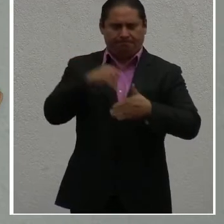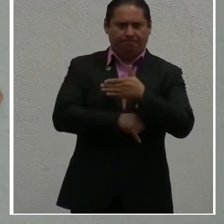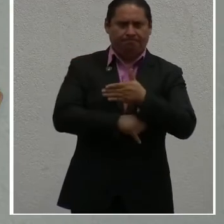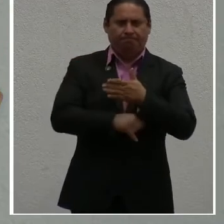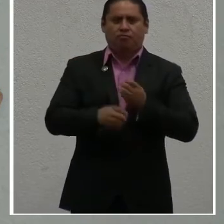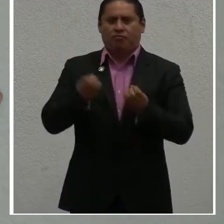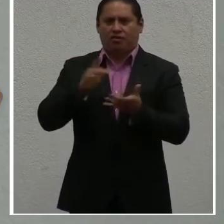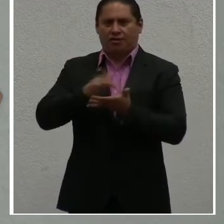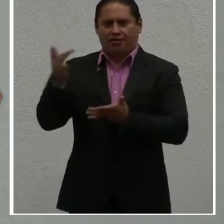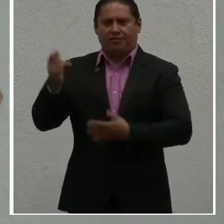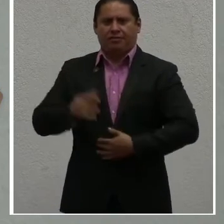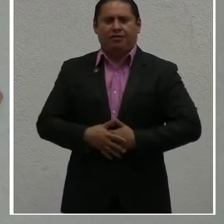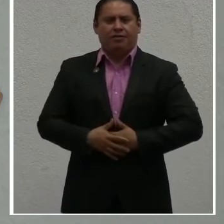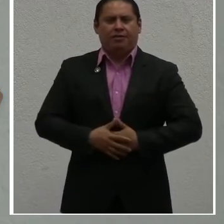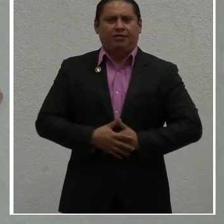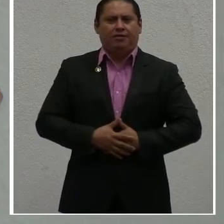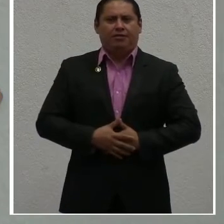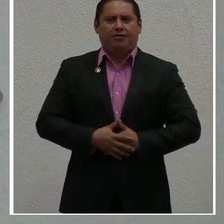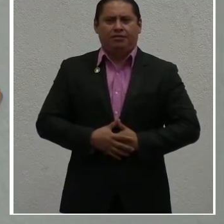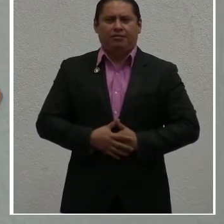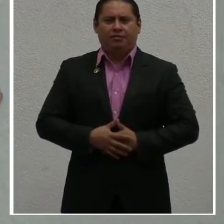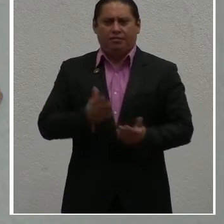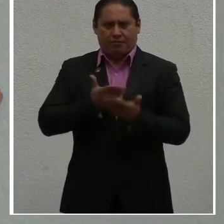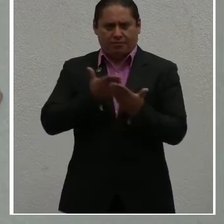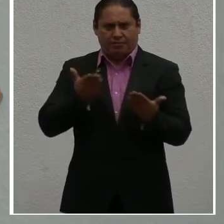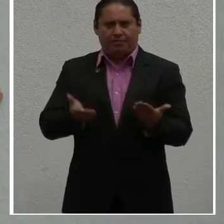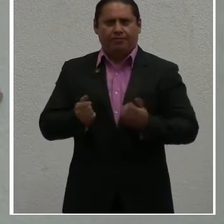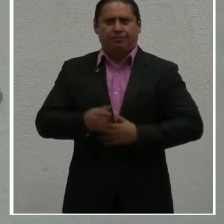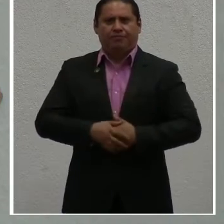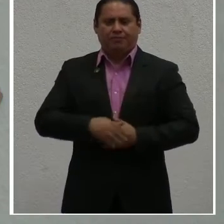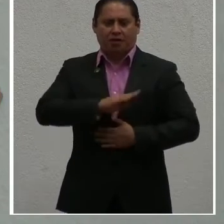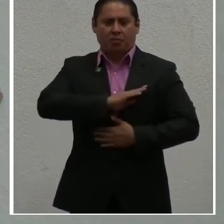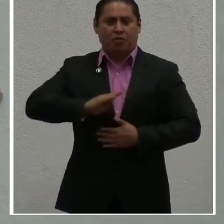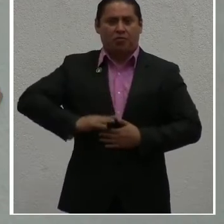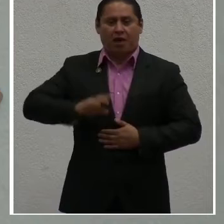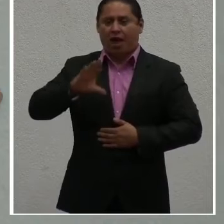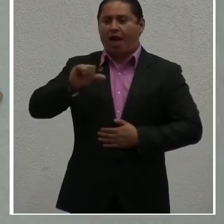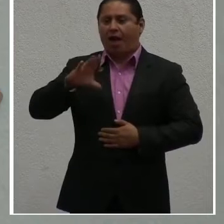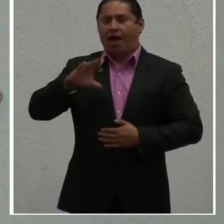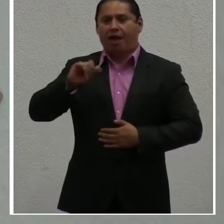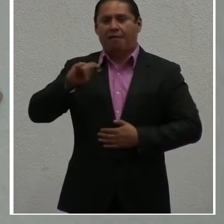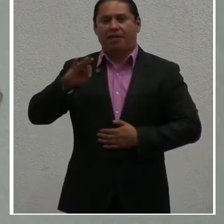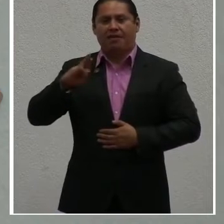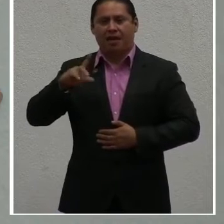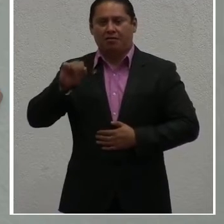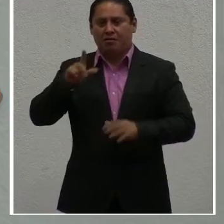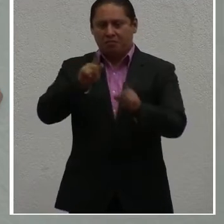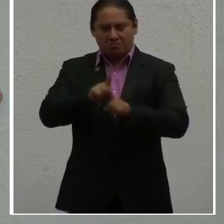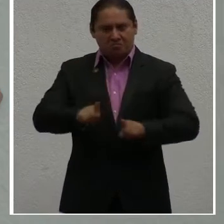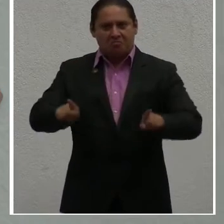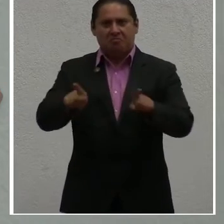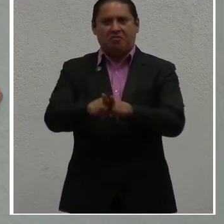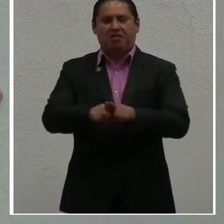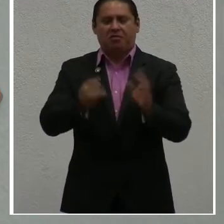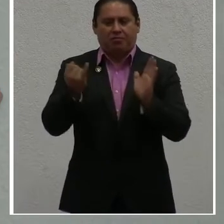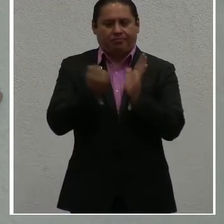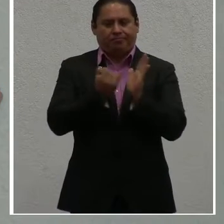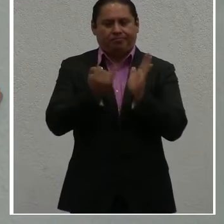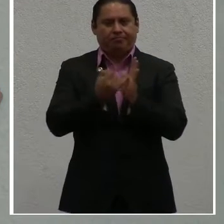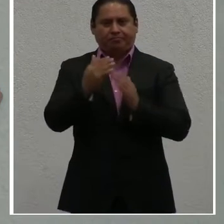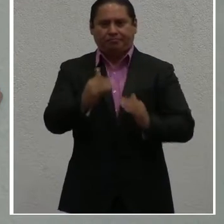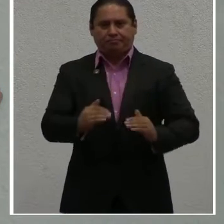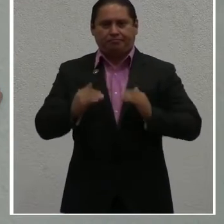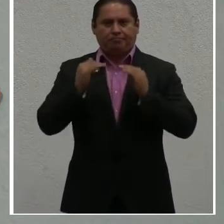gracias. En este caso, el municipio de Acapetagua volvemos a caer en la duplicidad de impuestos, como